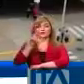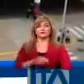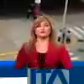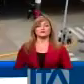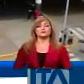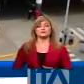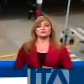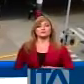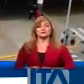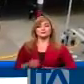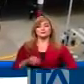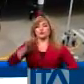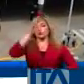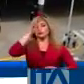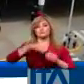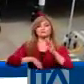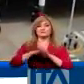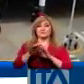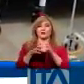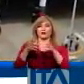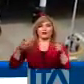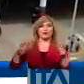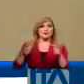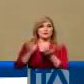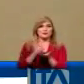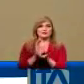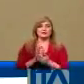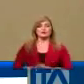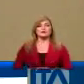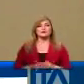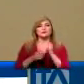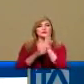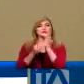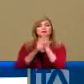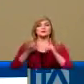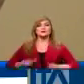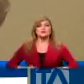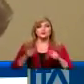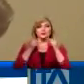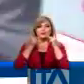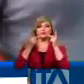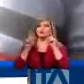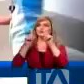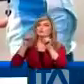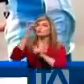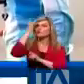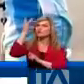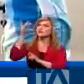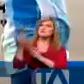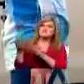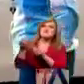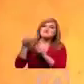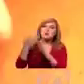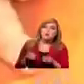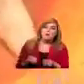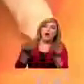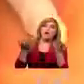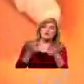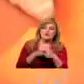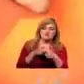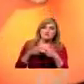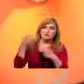Eso pese a ser uno de los hospitales más grandes del IES. Desde el Ministerio de Salud Pública tampoco nos han proporcionado información sobre cuántas vacunas